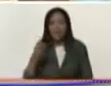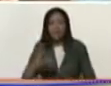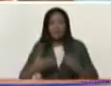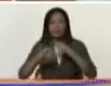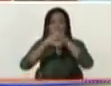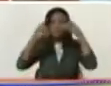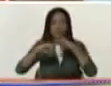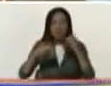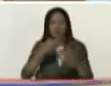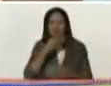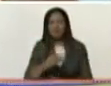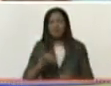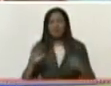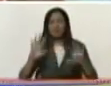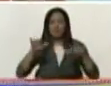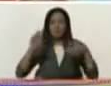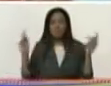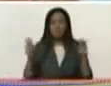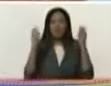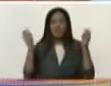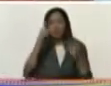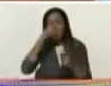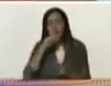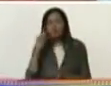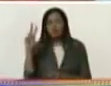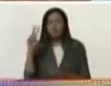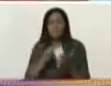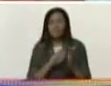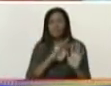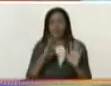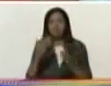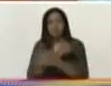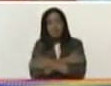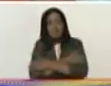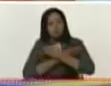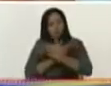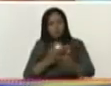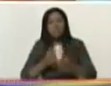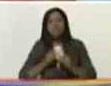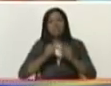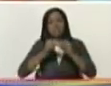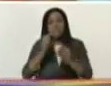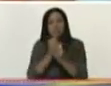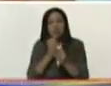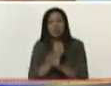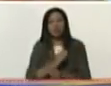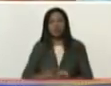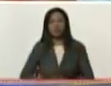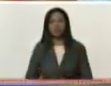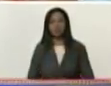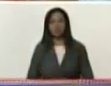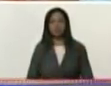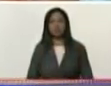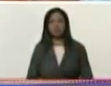feliz Navidad, un próspero año 2020 a todo el pueblo venezolano. Un abrazo inmenso y a seguir trabajando.